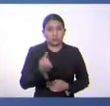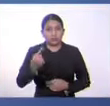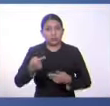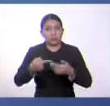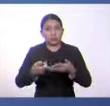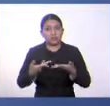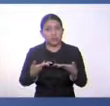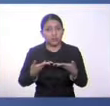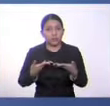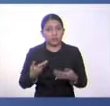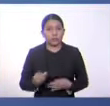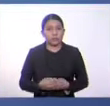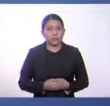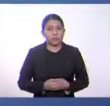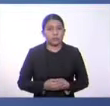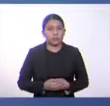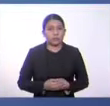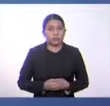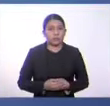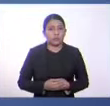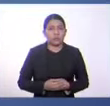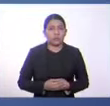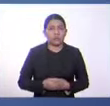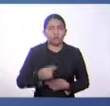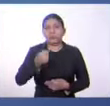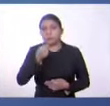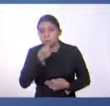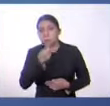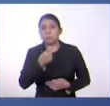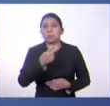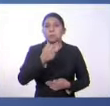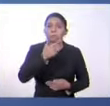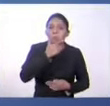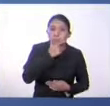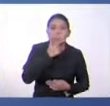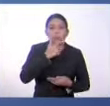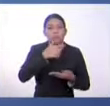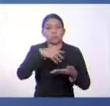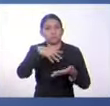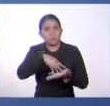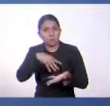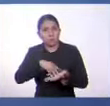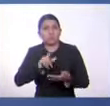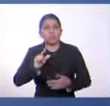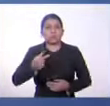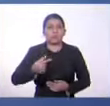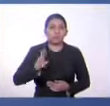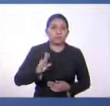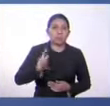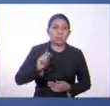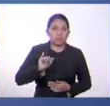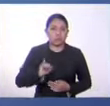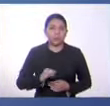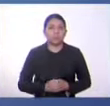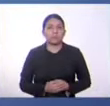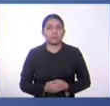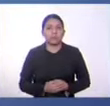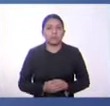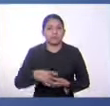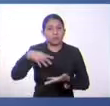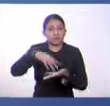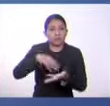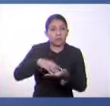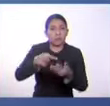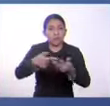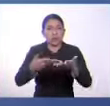derechos de género, los derechos de la población LGTBI y los derechos de los pueblos